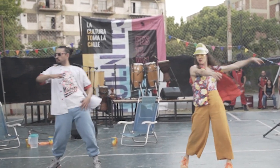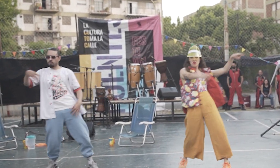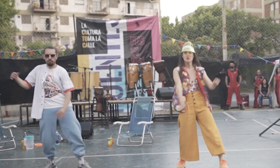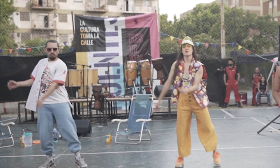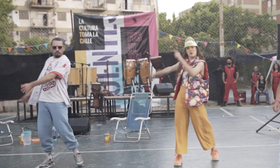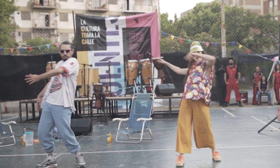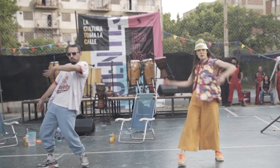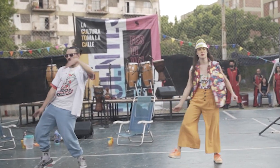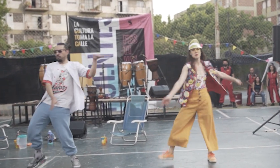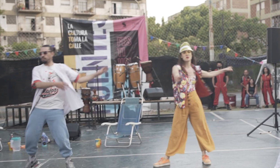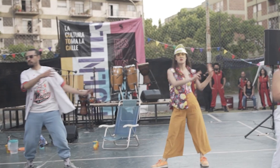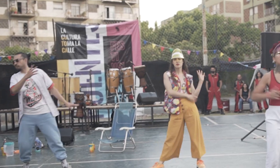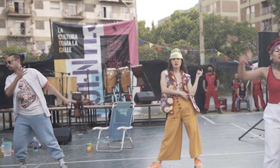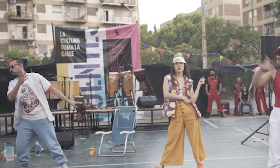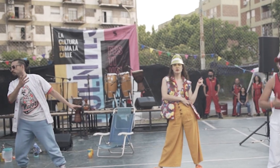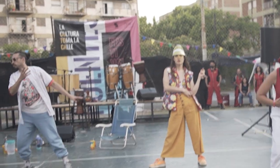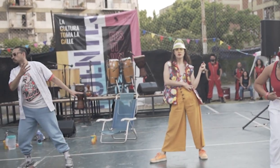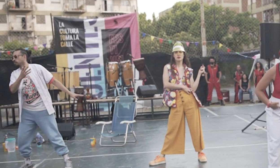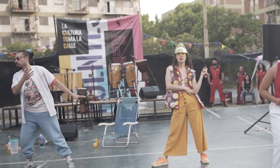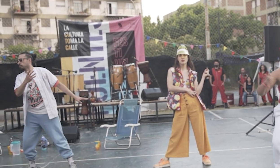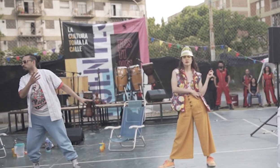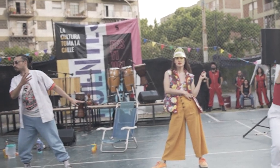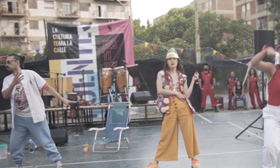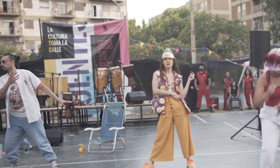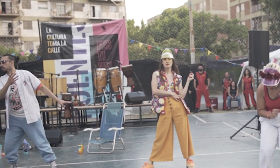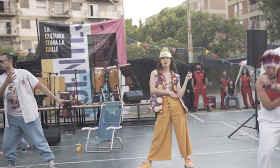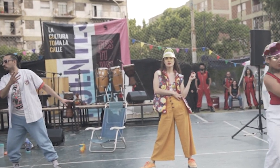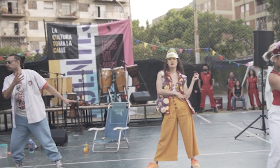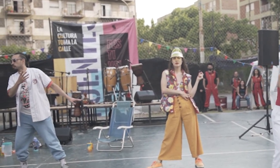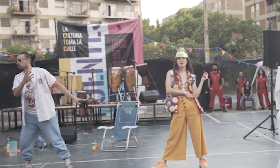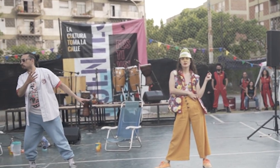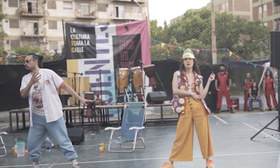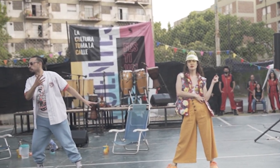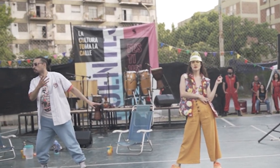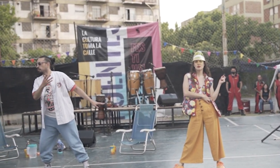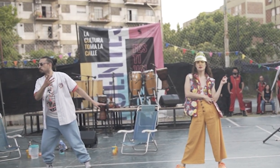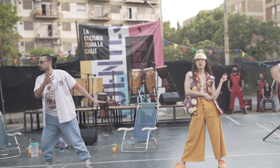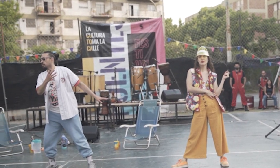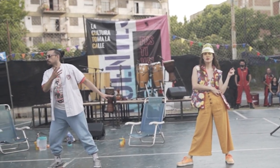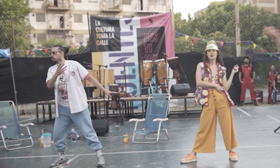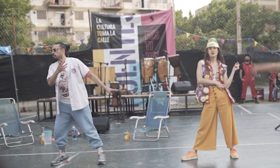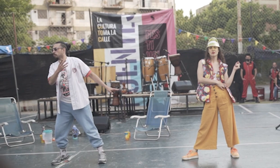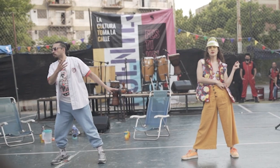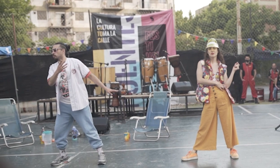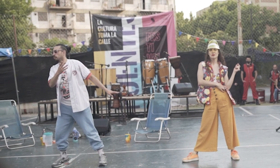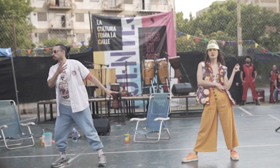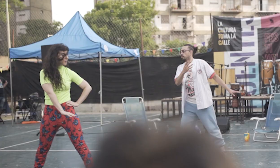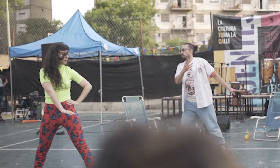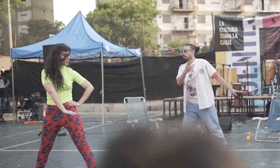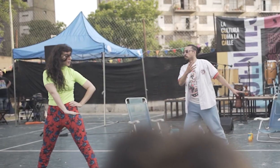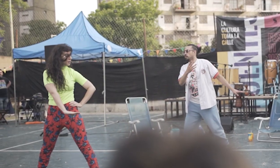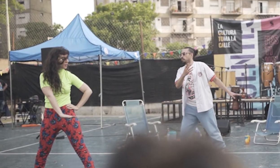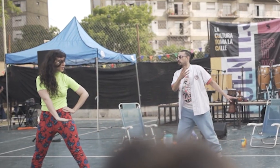violeta y la bailarina de pelo ondulado, realizan una coreografía. Y estiran los brazos a cada lado con amplitud. Luego,